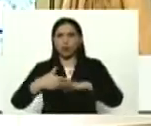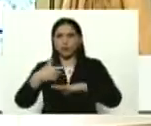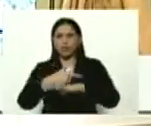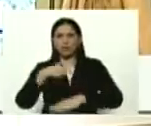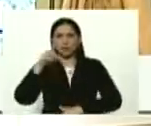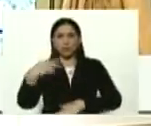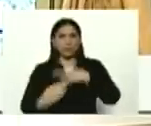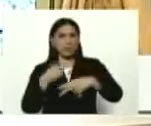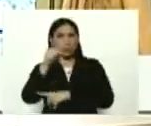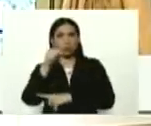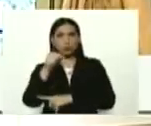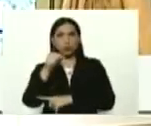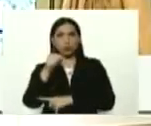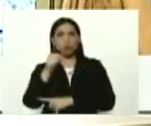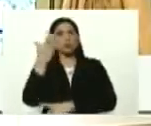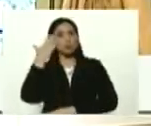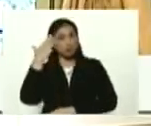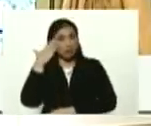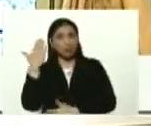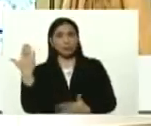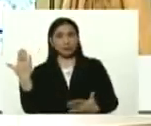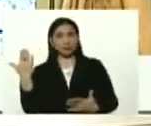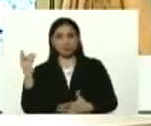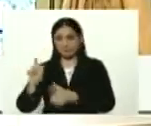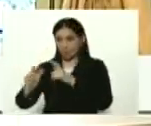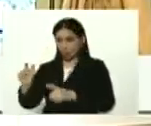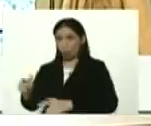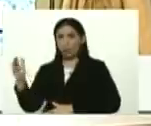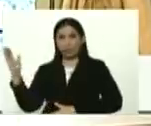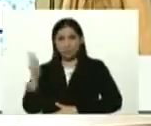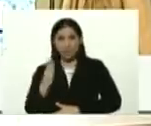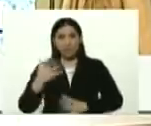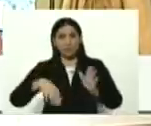de la revolución. Lo saben, lo saben.